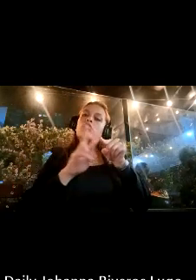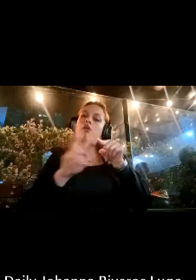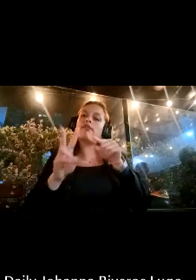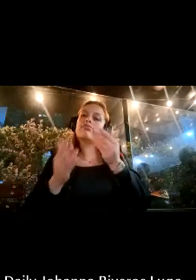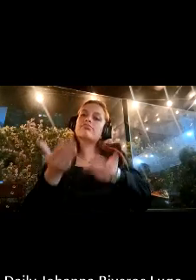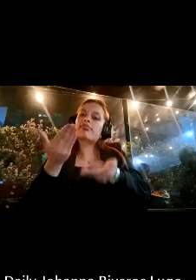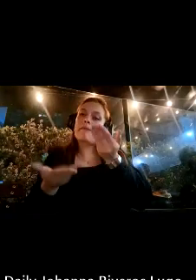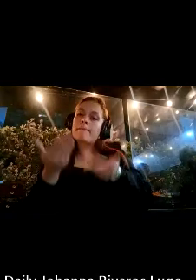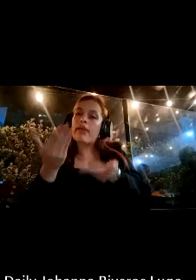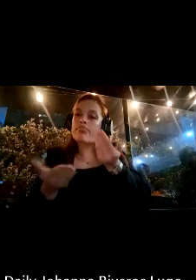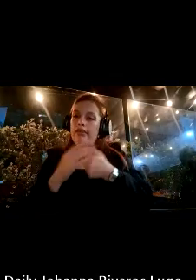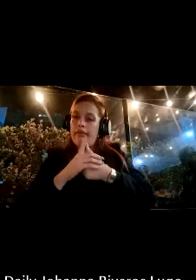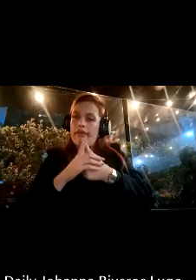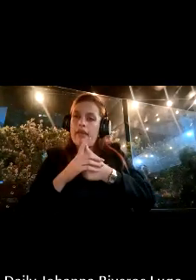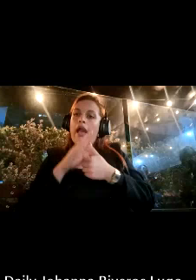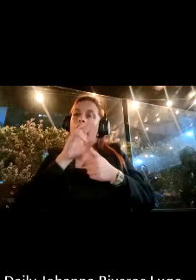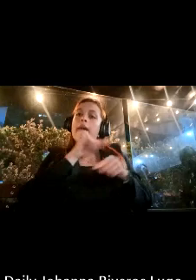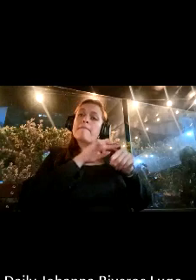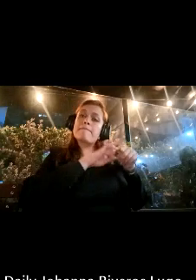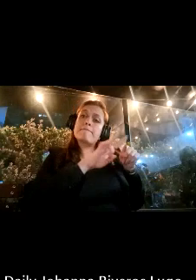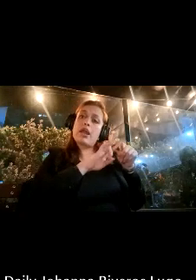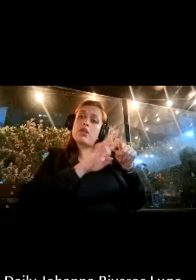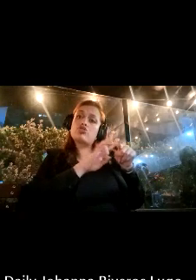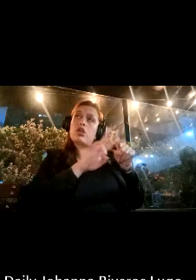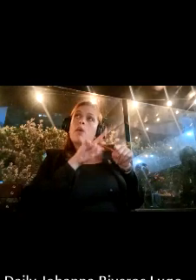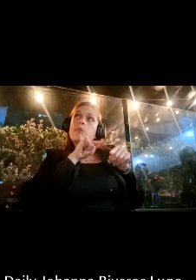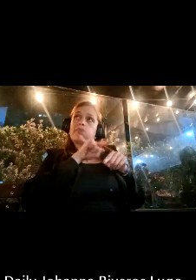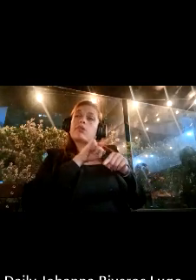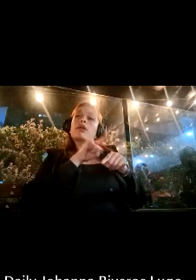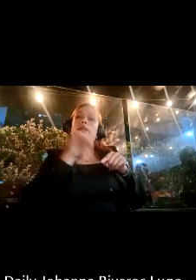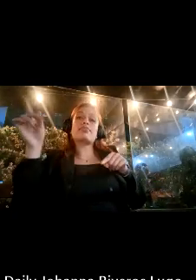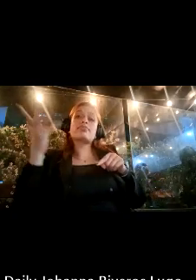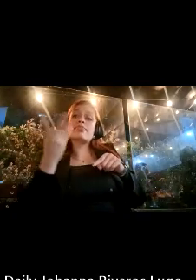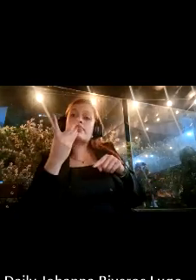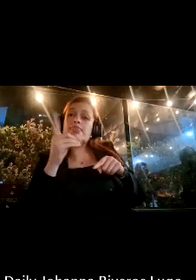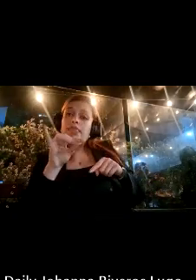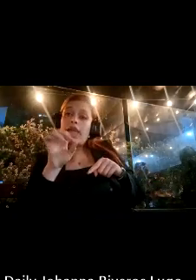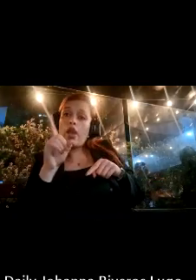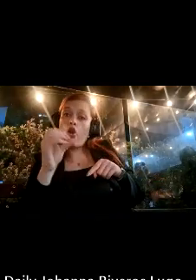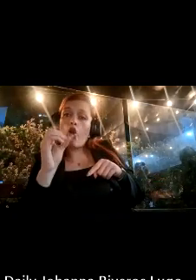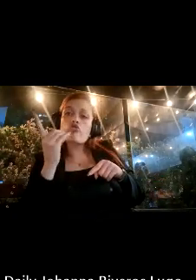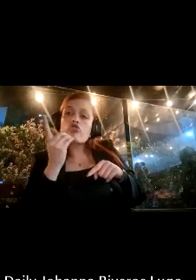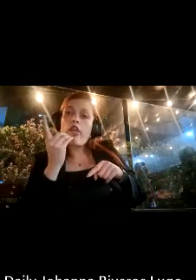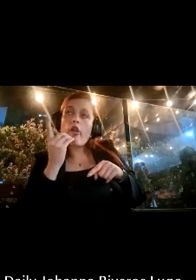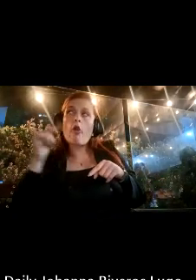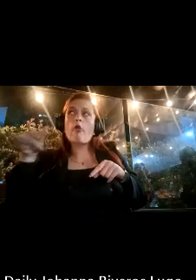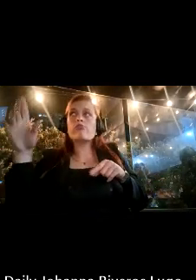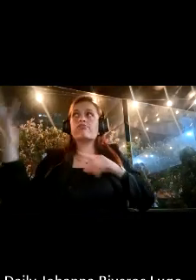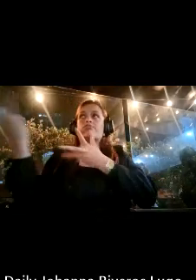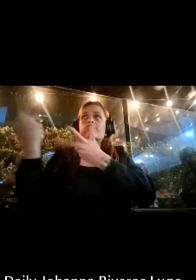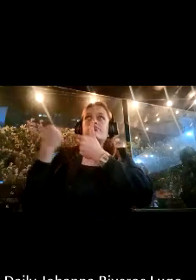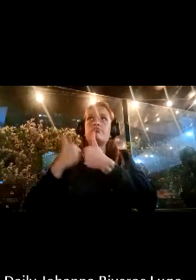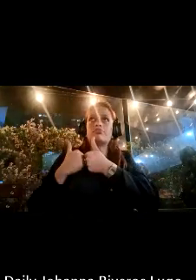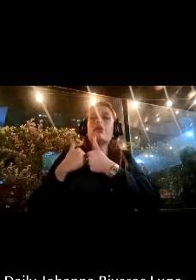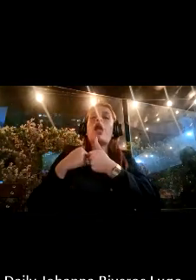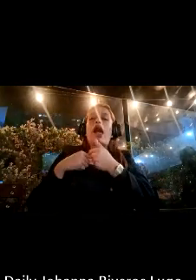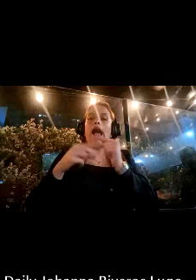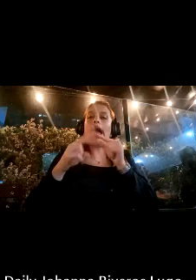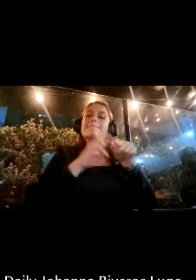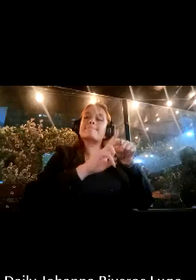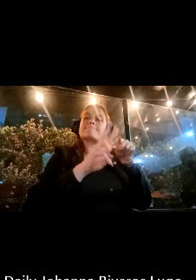Es la velocidad que nos indica Diego, es la velocidad a la que viaja en el